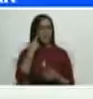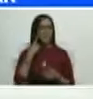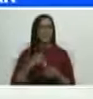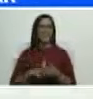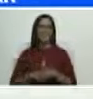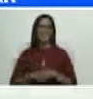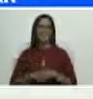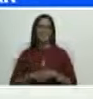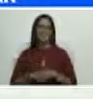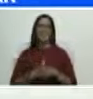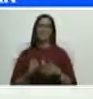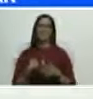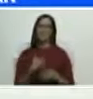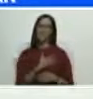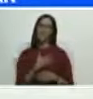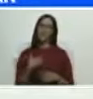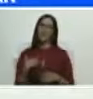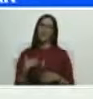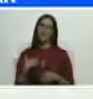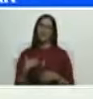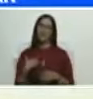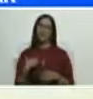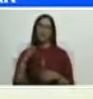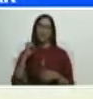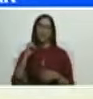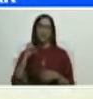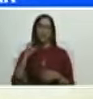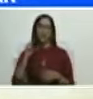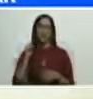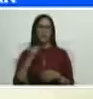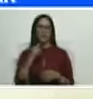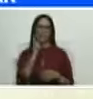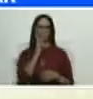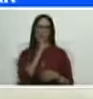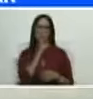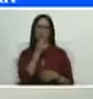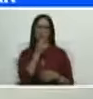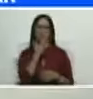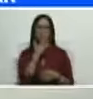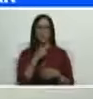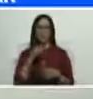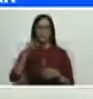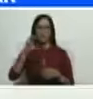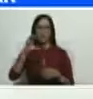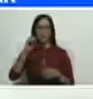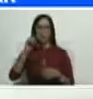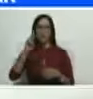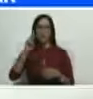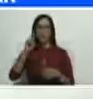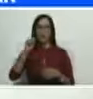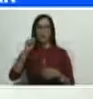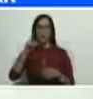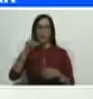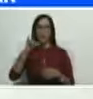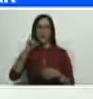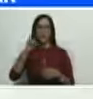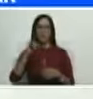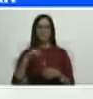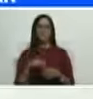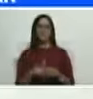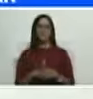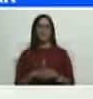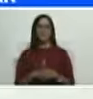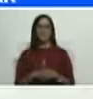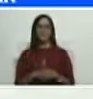Mire yo quiero coralit quién te puso este nombre tan bonito coralit aena eso me lo